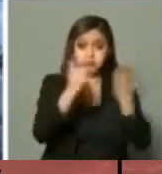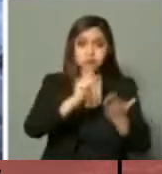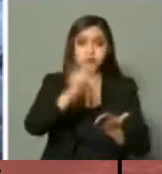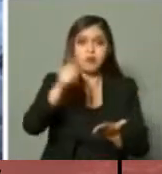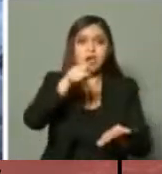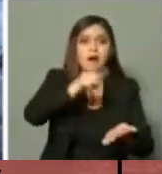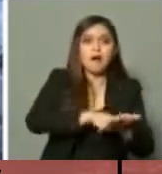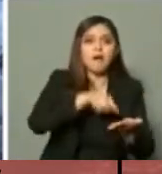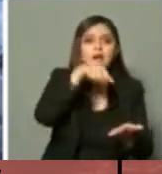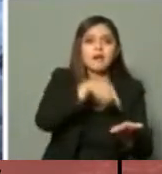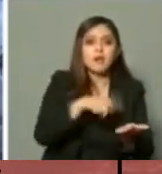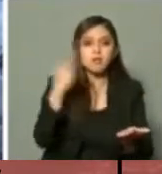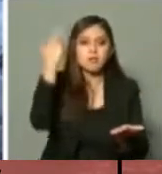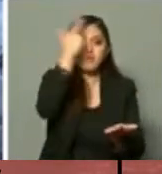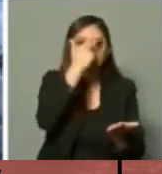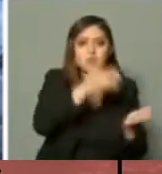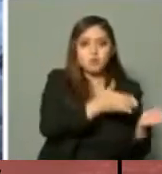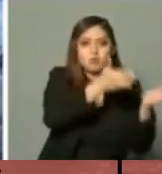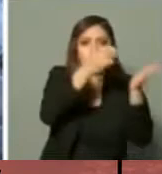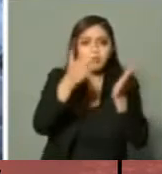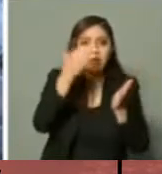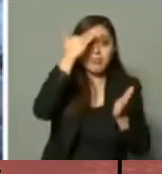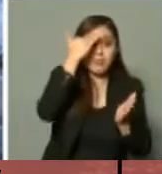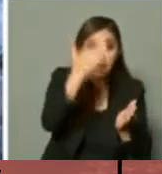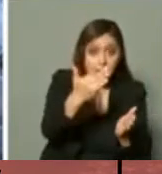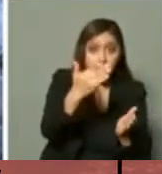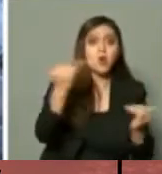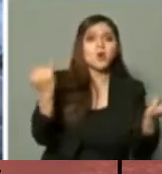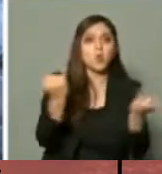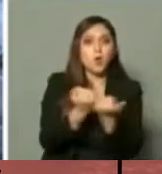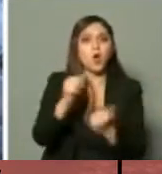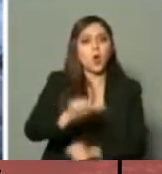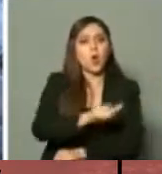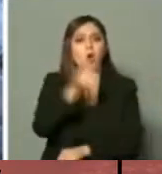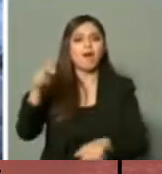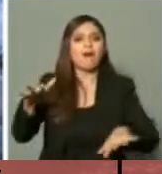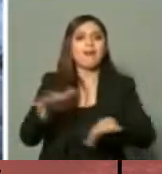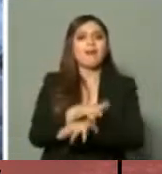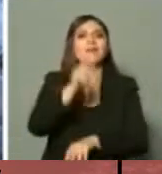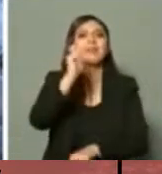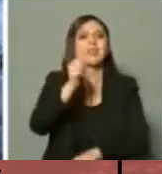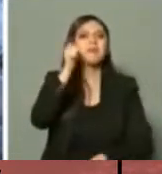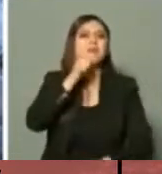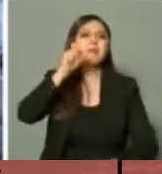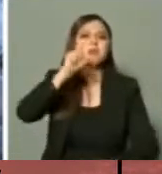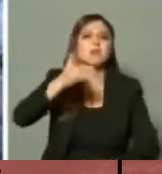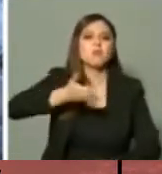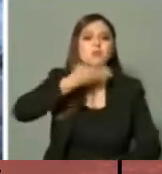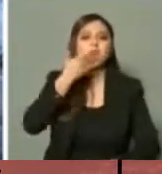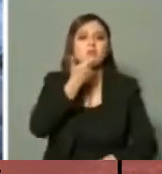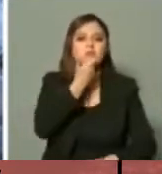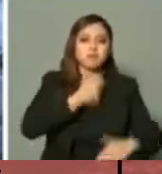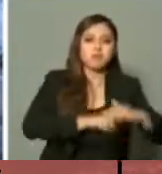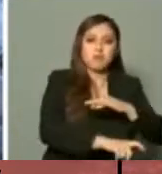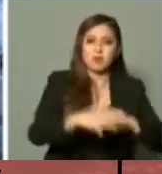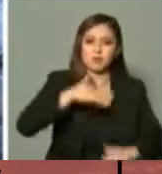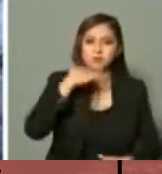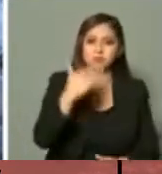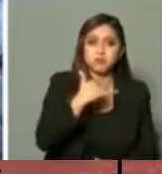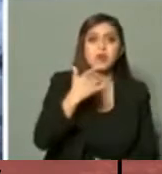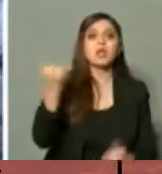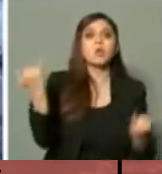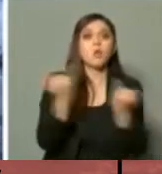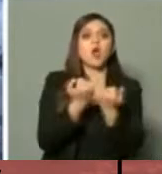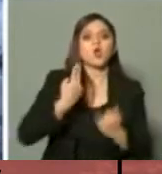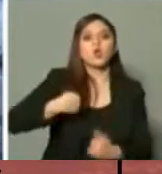estén supeditados a un tiempo para que de esa manera nosotros cambiemos el tema de la corrupción, que realmente ellos sean aquellos en los cuales nosotros le